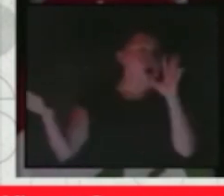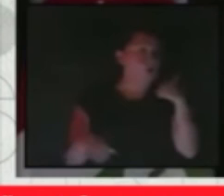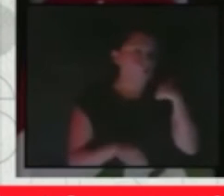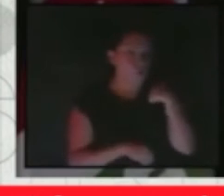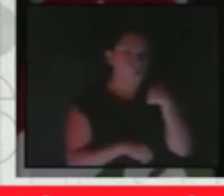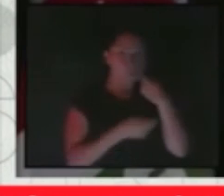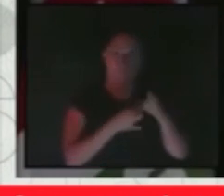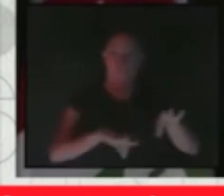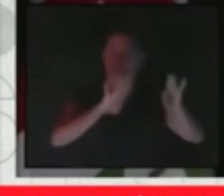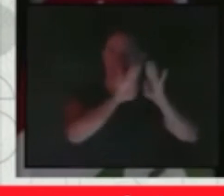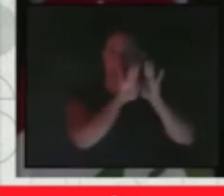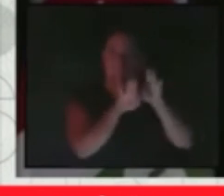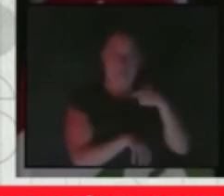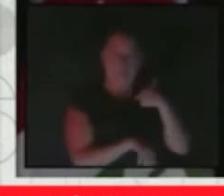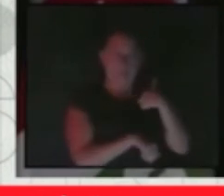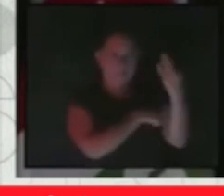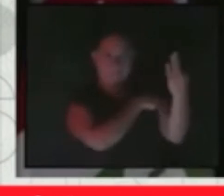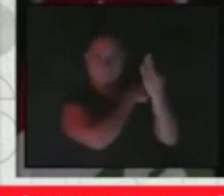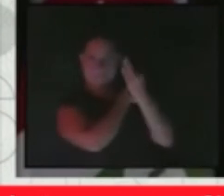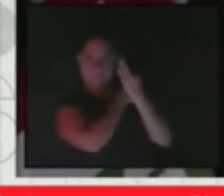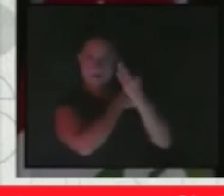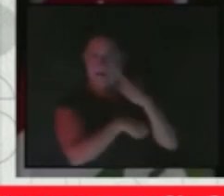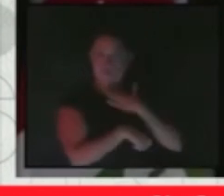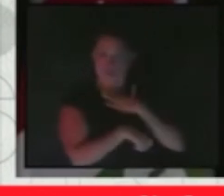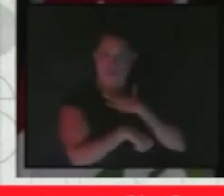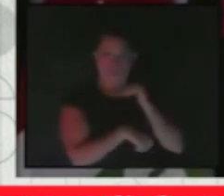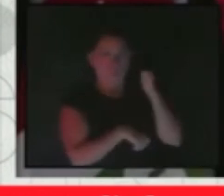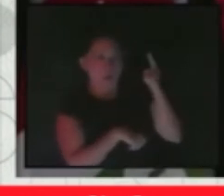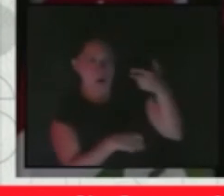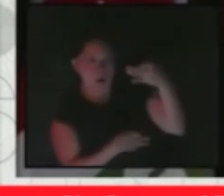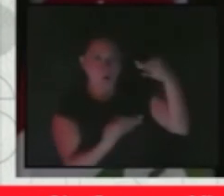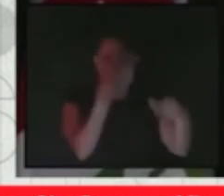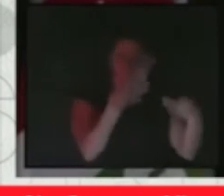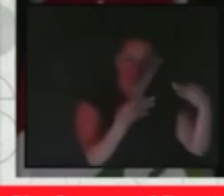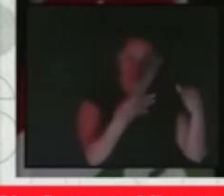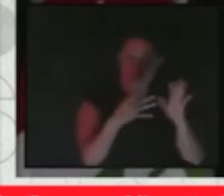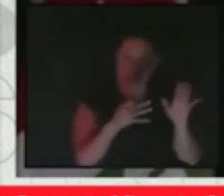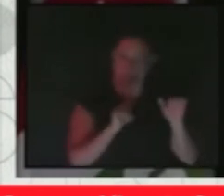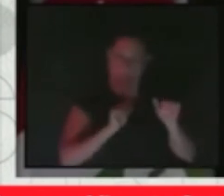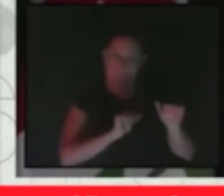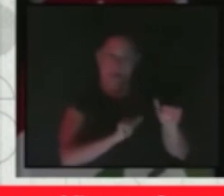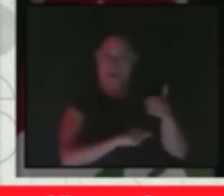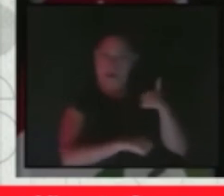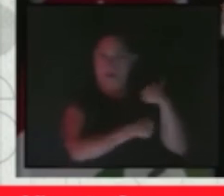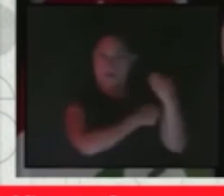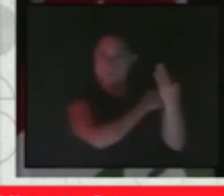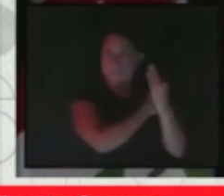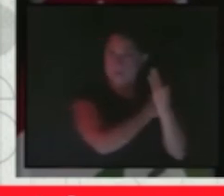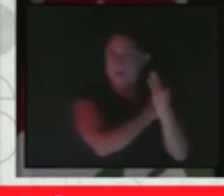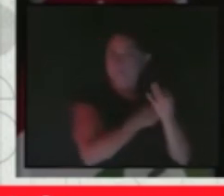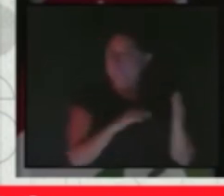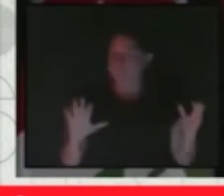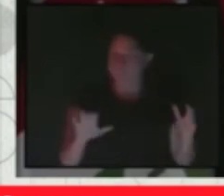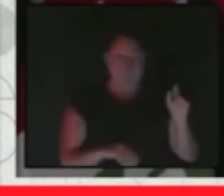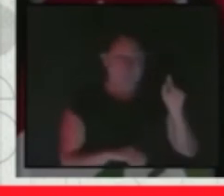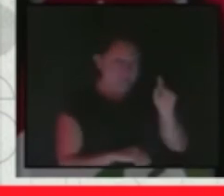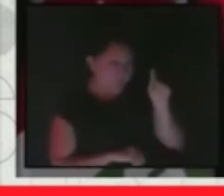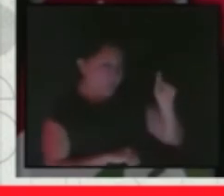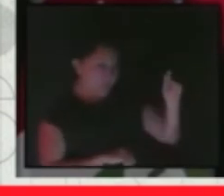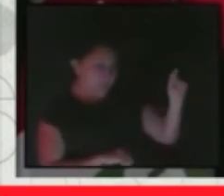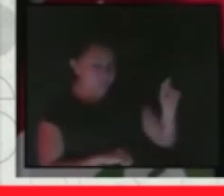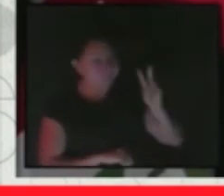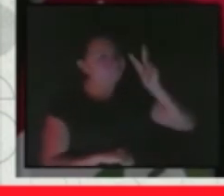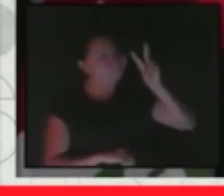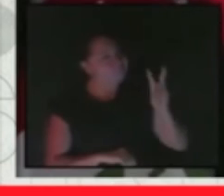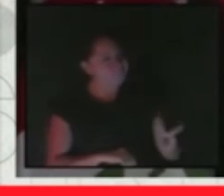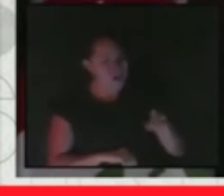quieren, pero quiero compartirles a todas y a todos ustedes. Ellos fueron el peor lastre